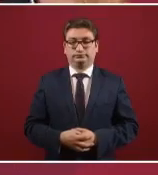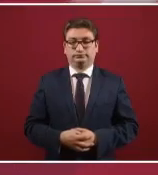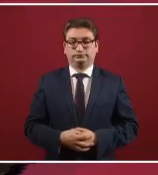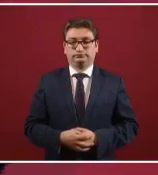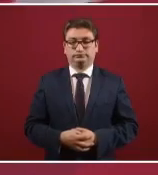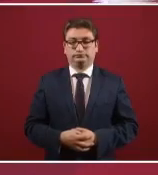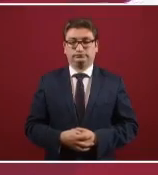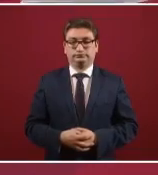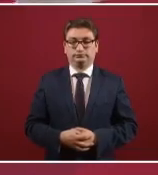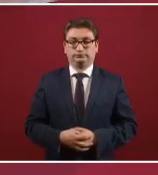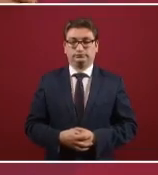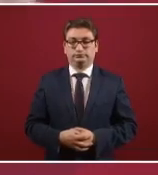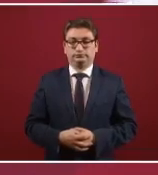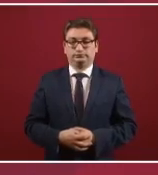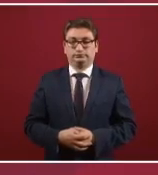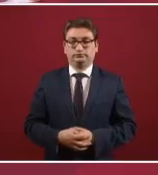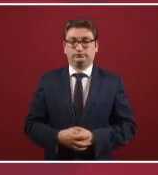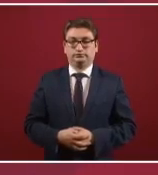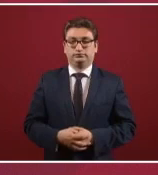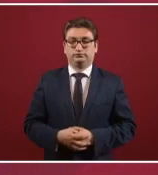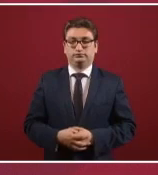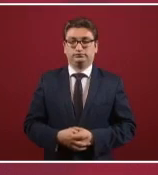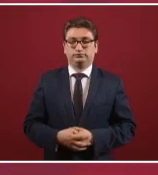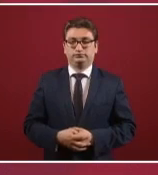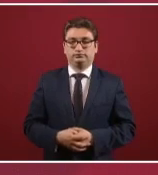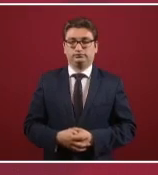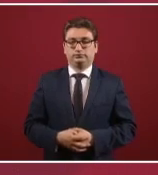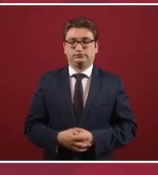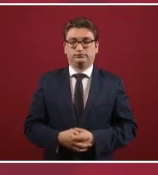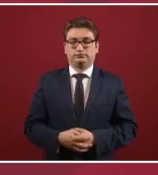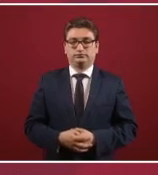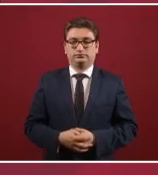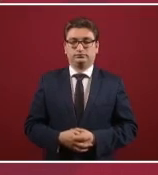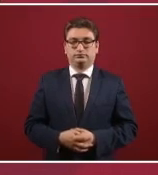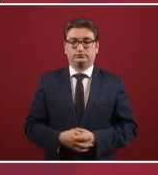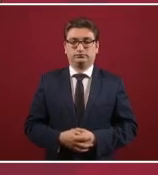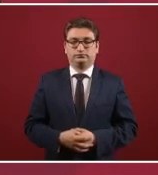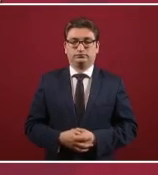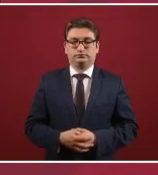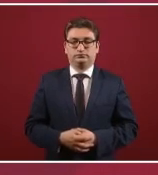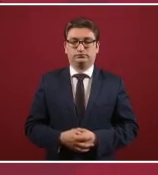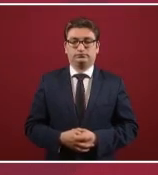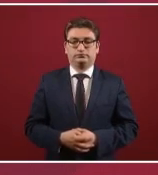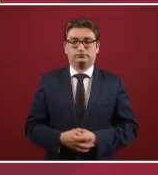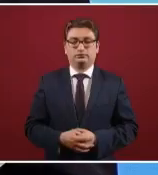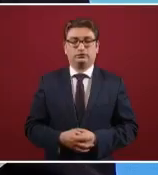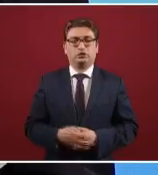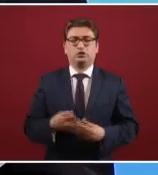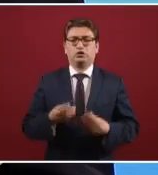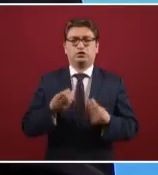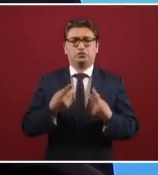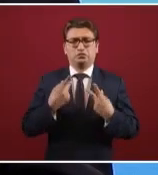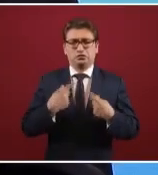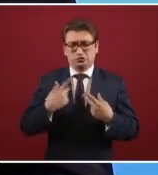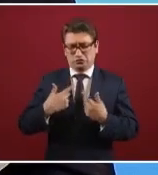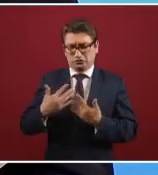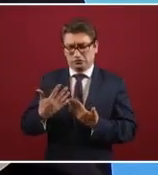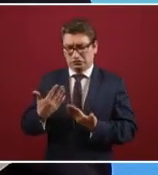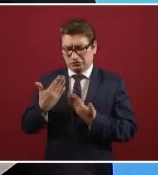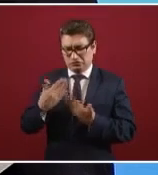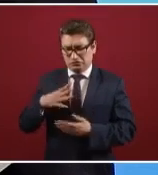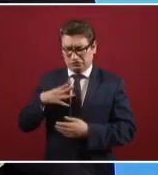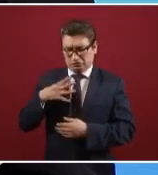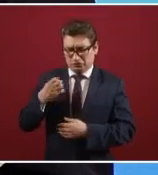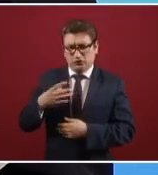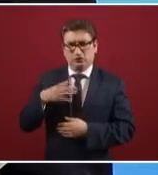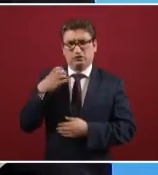los que se formaban con el esfuerzo que venían de abajo de los